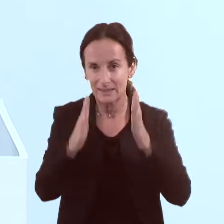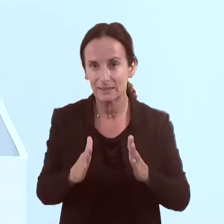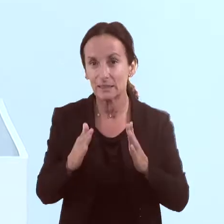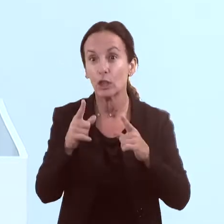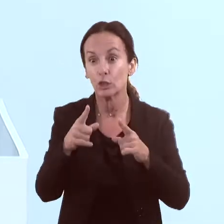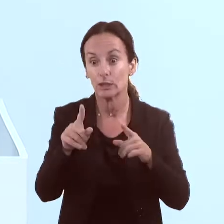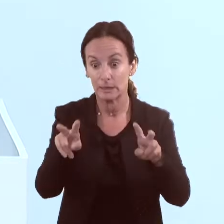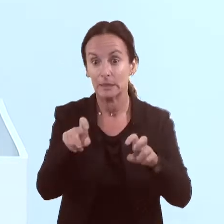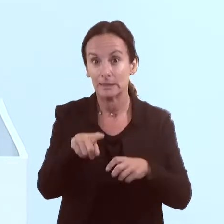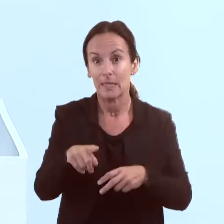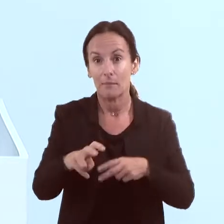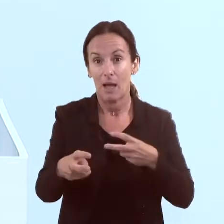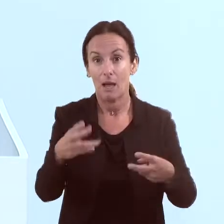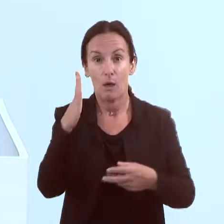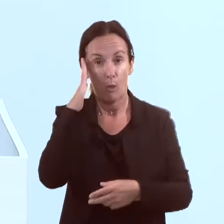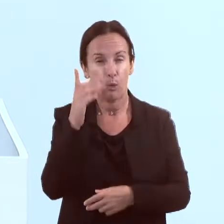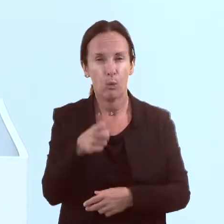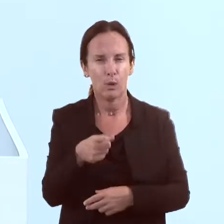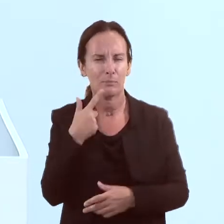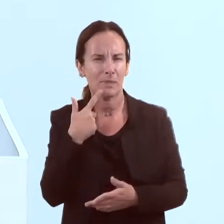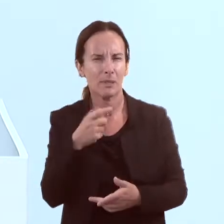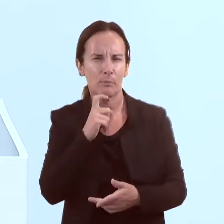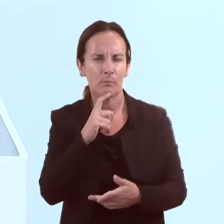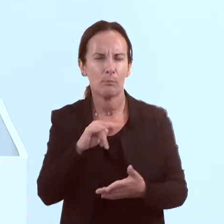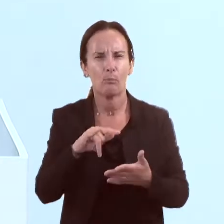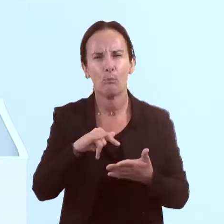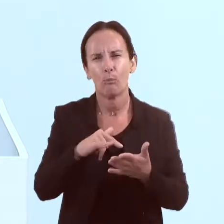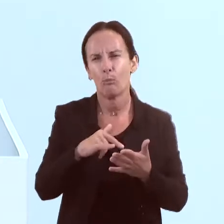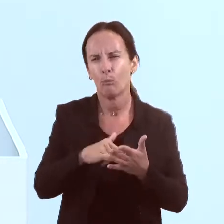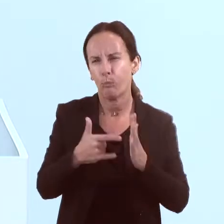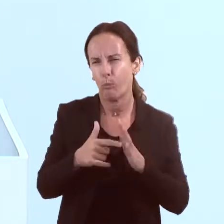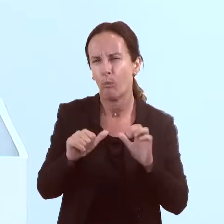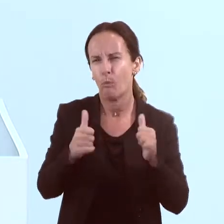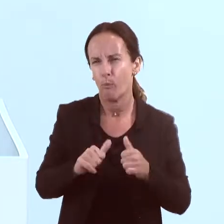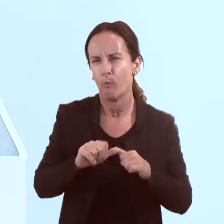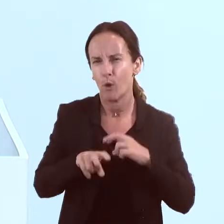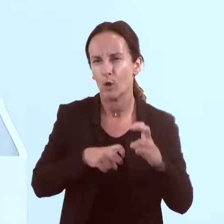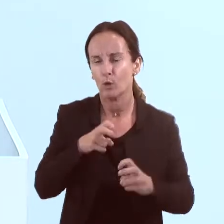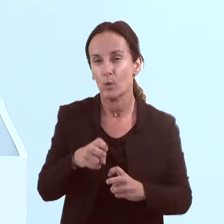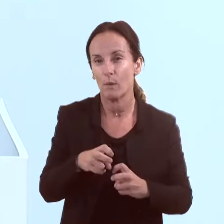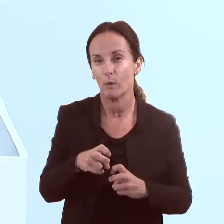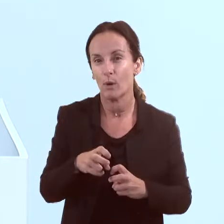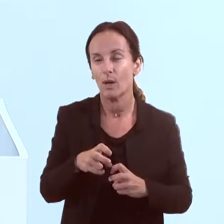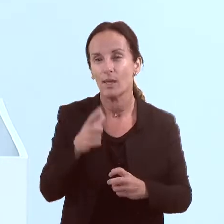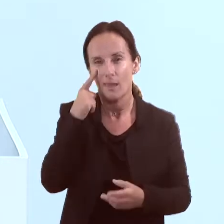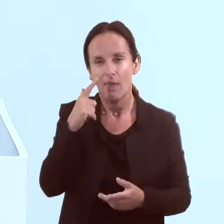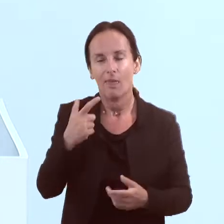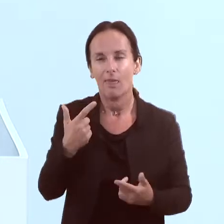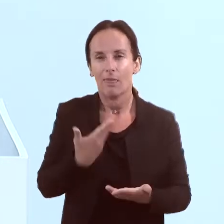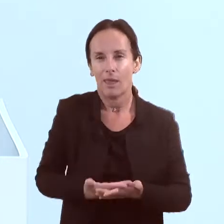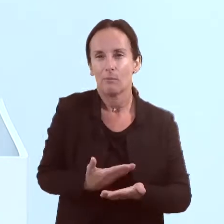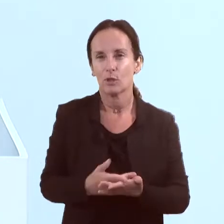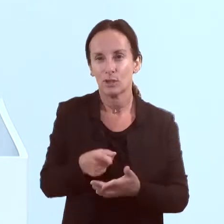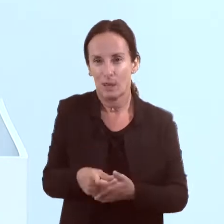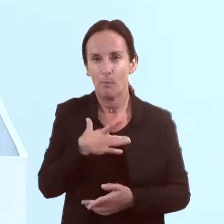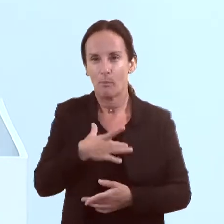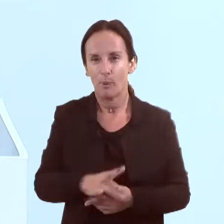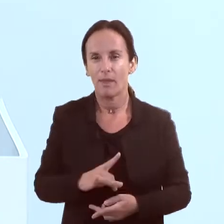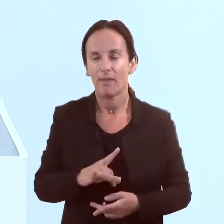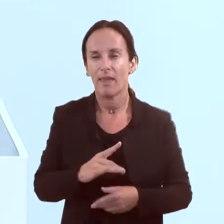sinhogarismo y además de probar que eran políticas posibles, que se podían escalar y que se pueden aplicar en más territorios.